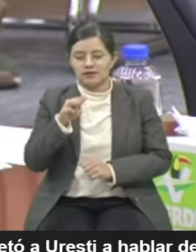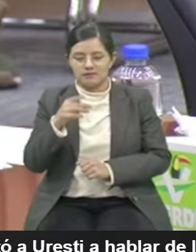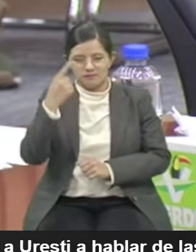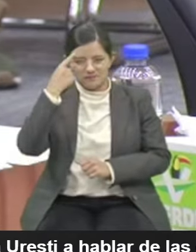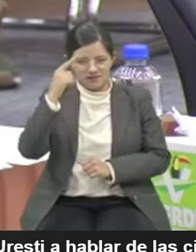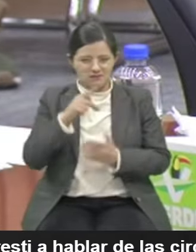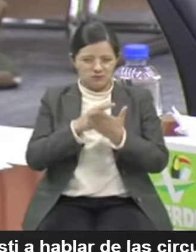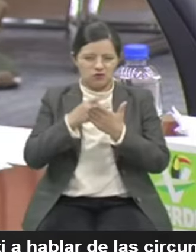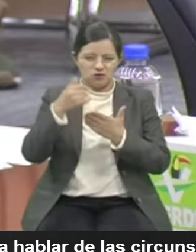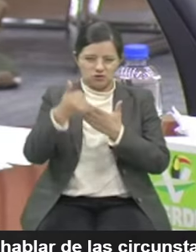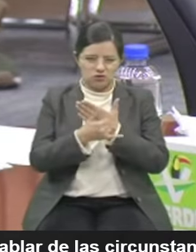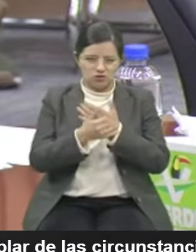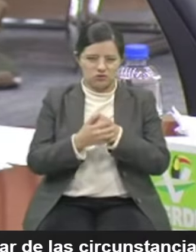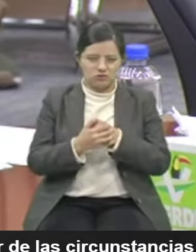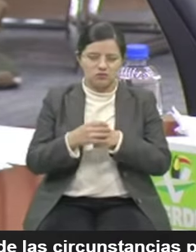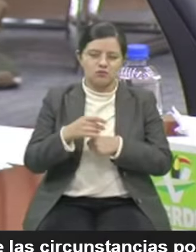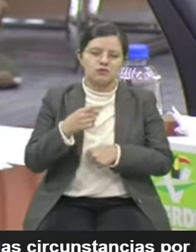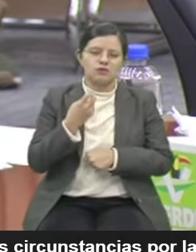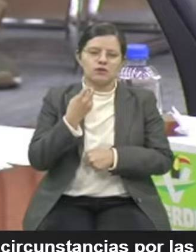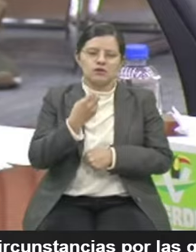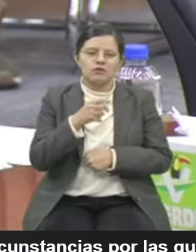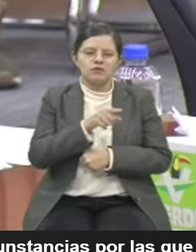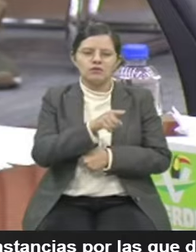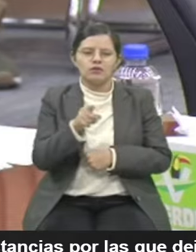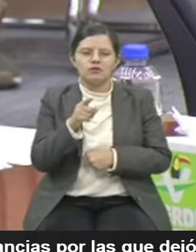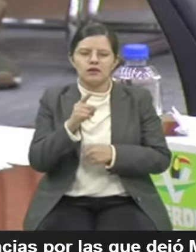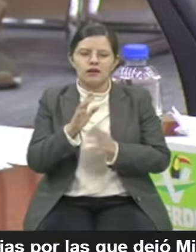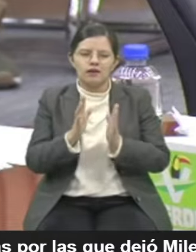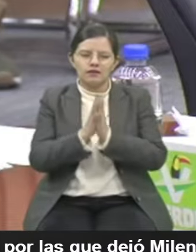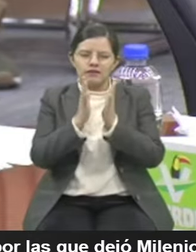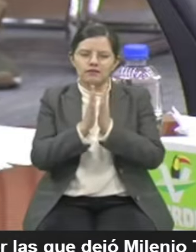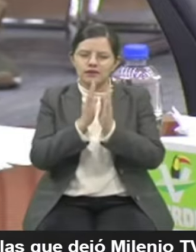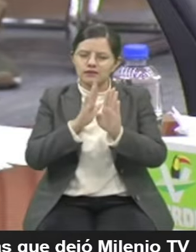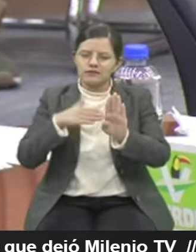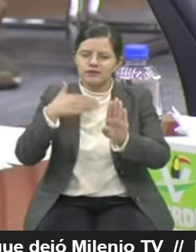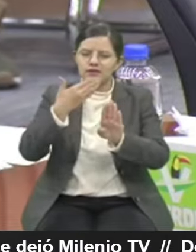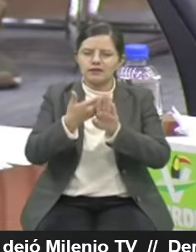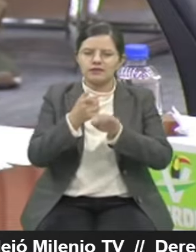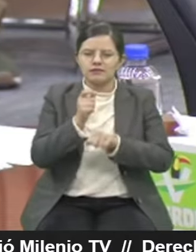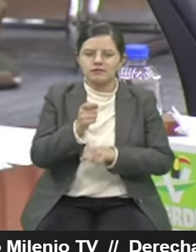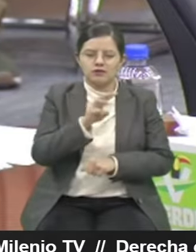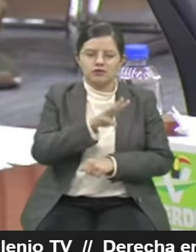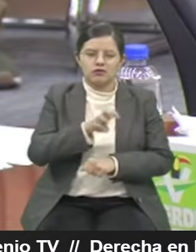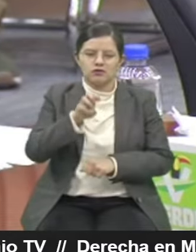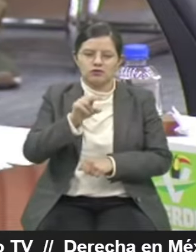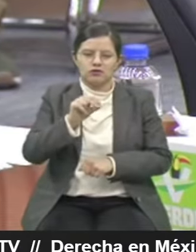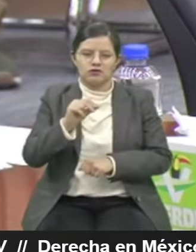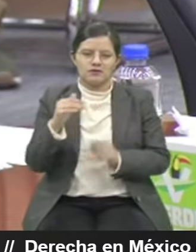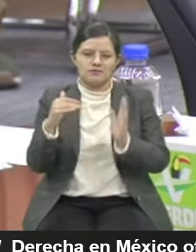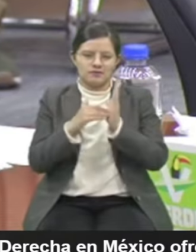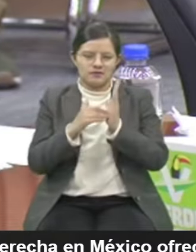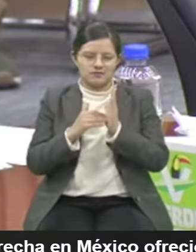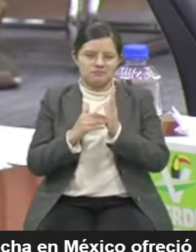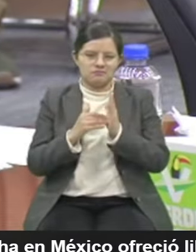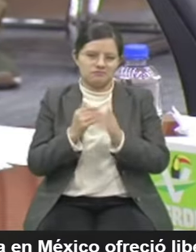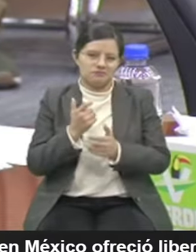elaborar el proyecto qu afecta a la democracia por 380,000 pesos al